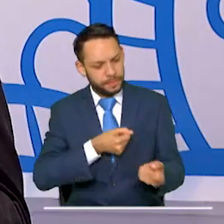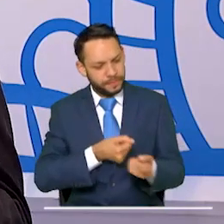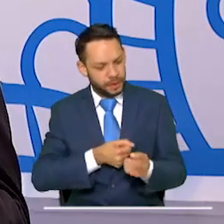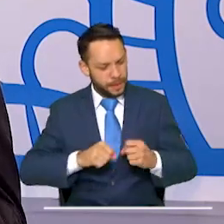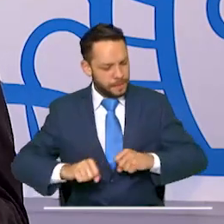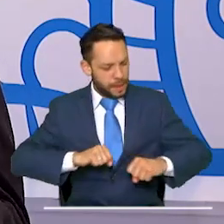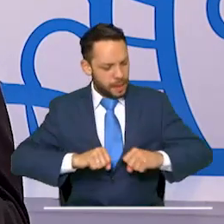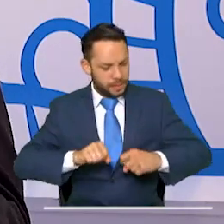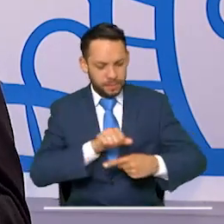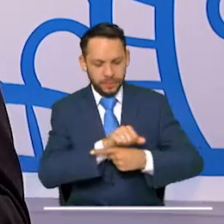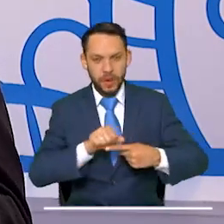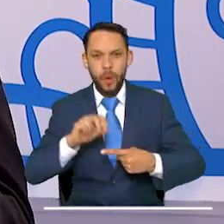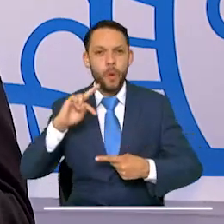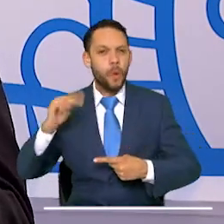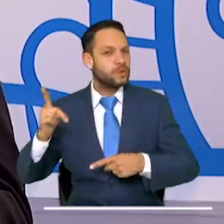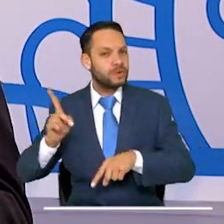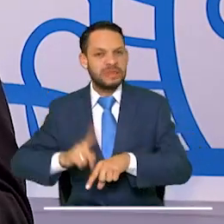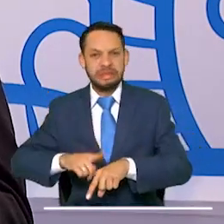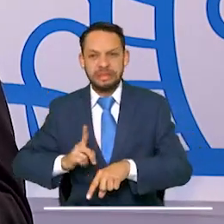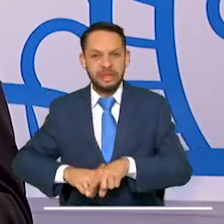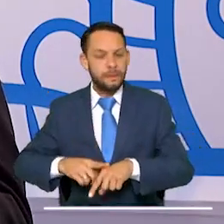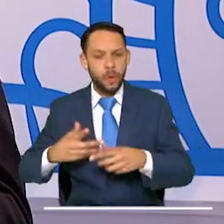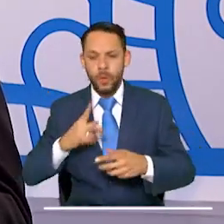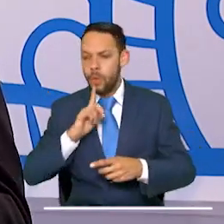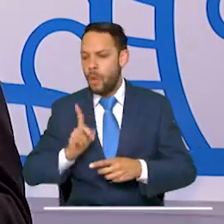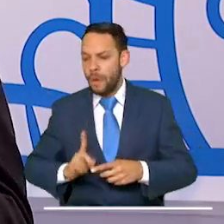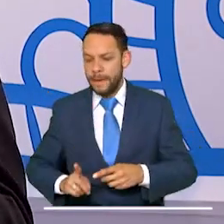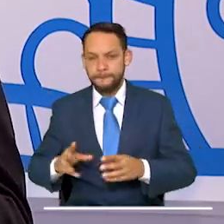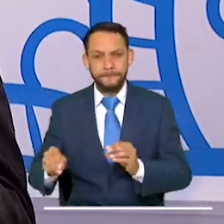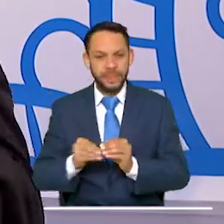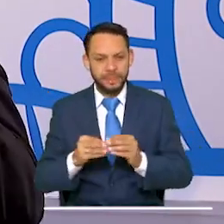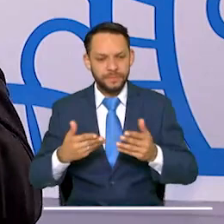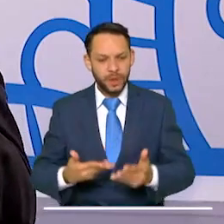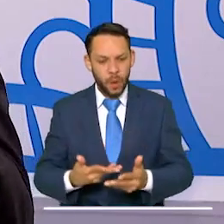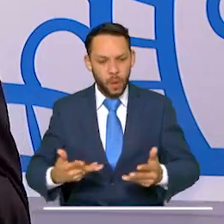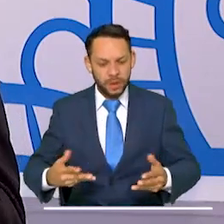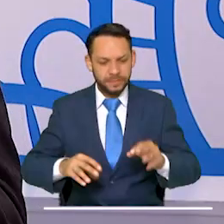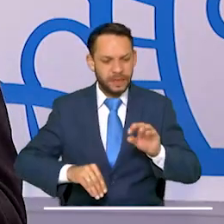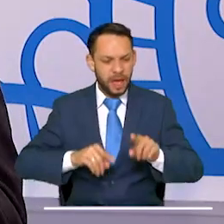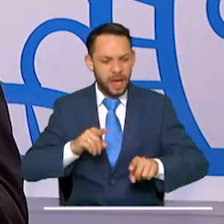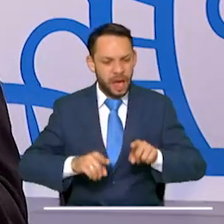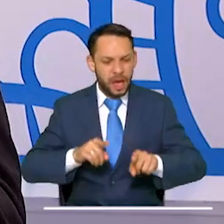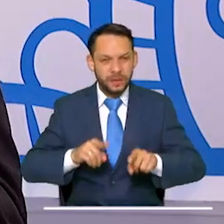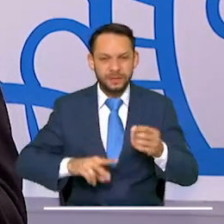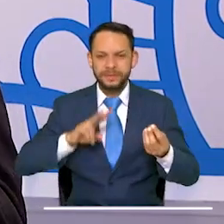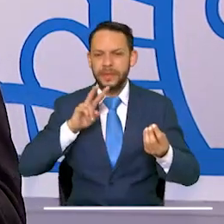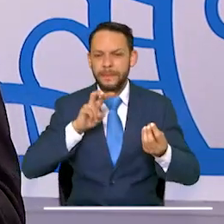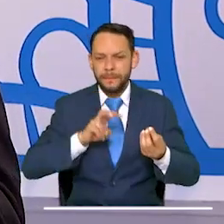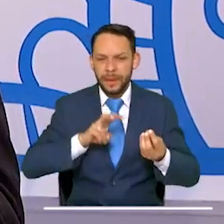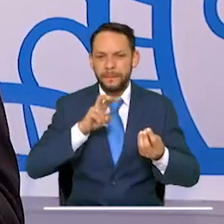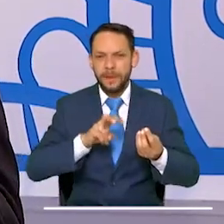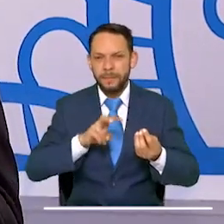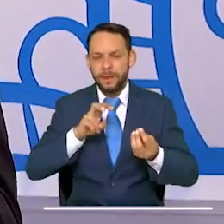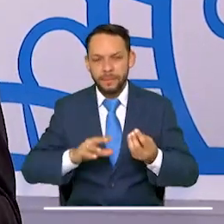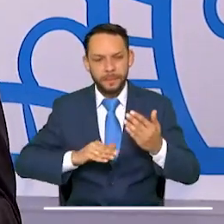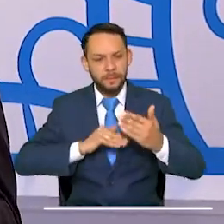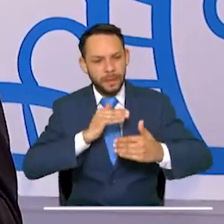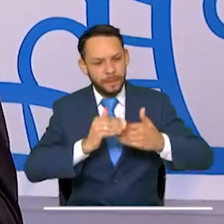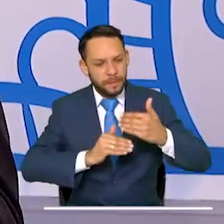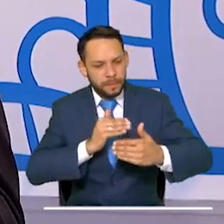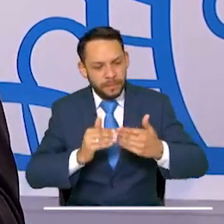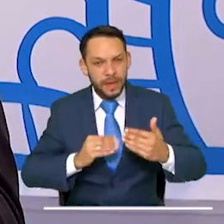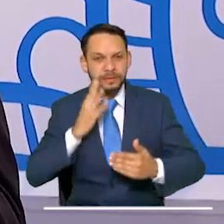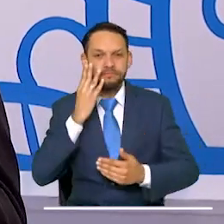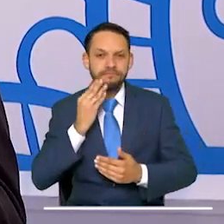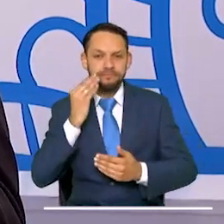otrora no se daba la academia, y se han venido haciendo algunas investigaciones, especialmente y algunos estudiantes de la maestría de